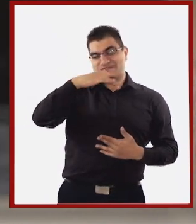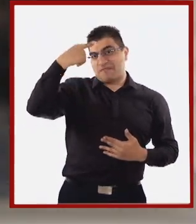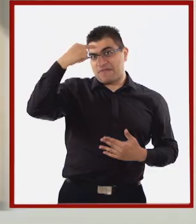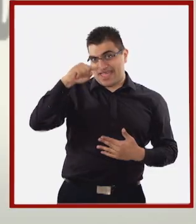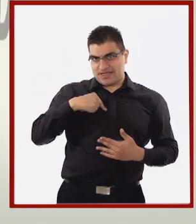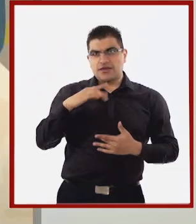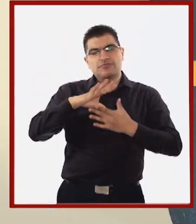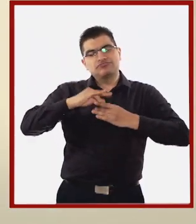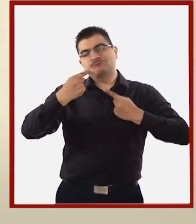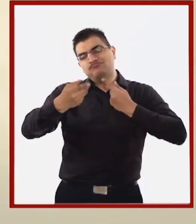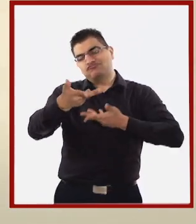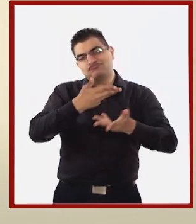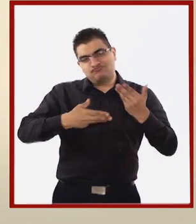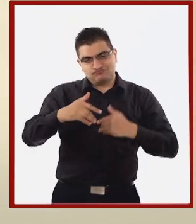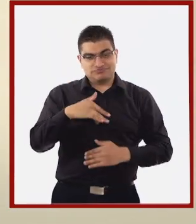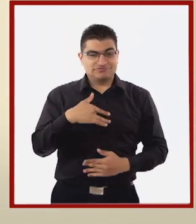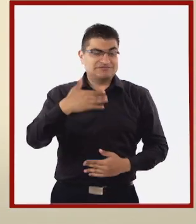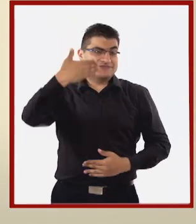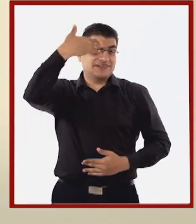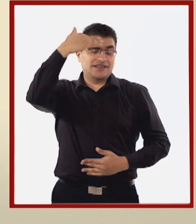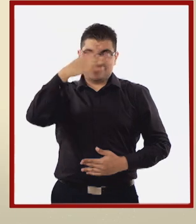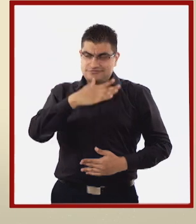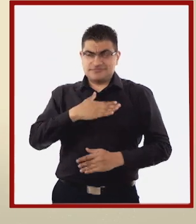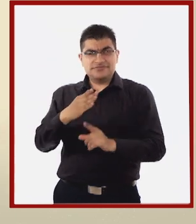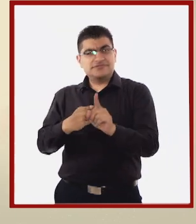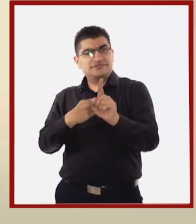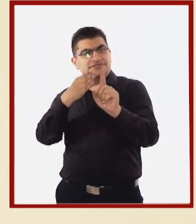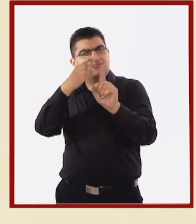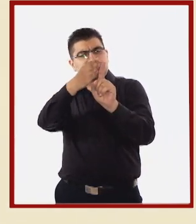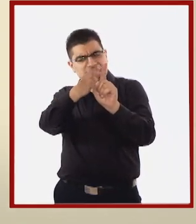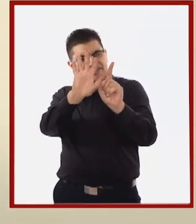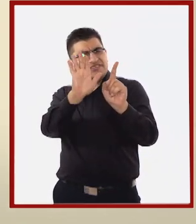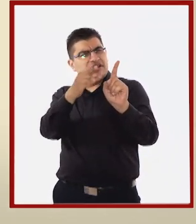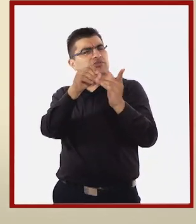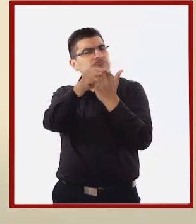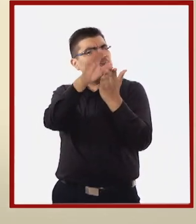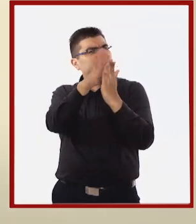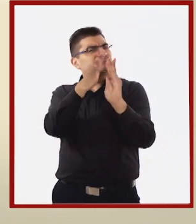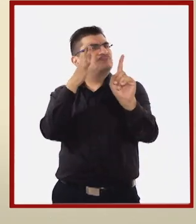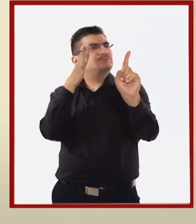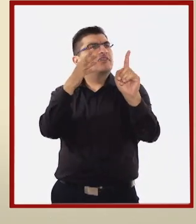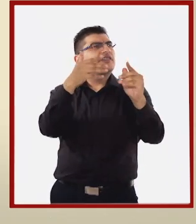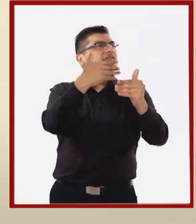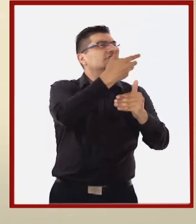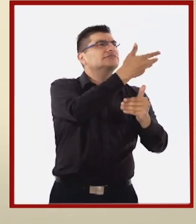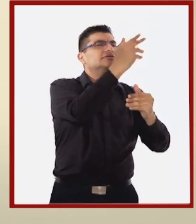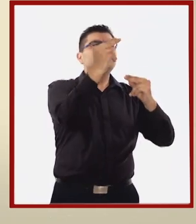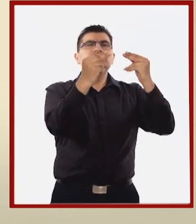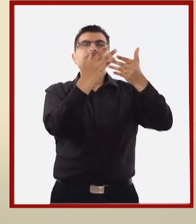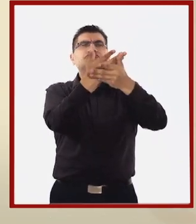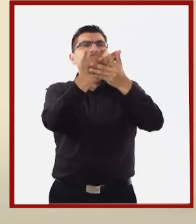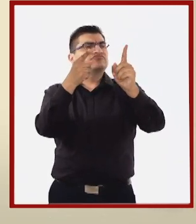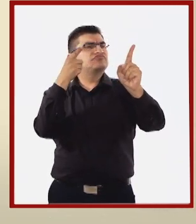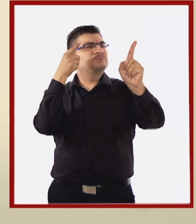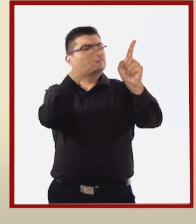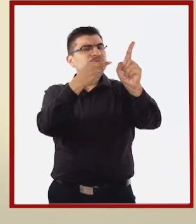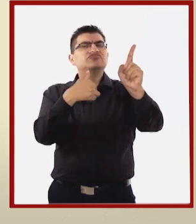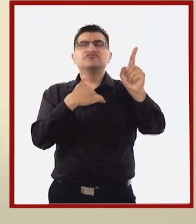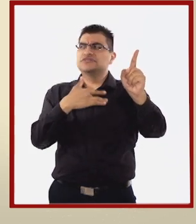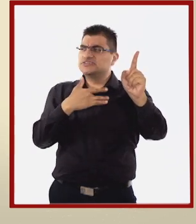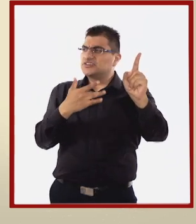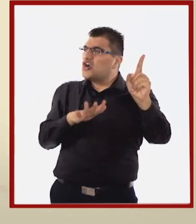hoy. Yo sé que mi destino está ya escrito, allá entre las nubes, en lo alto. Ni odio a